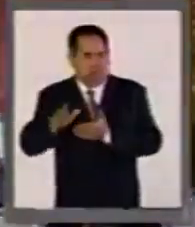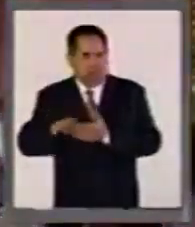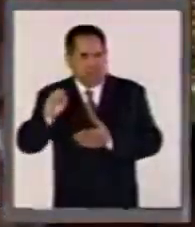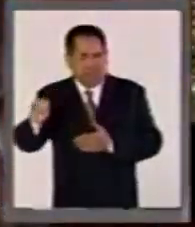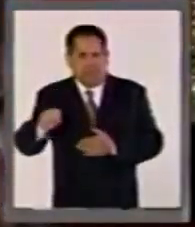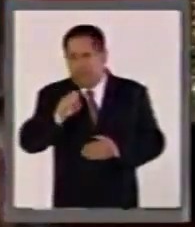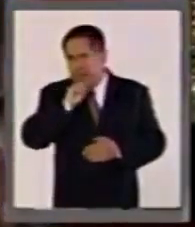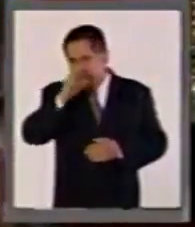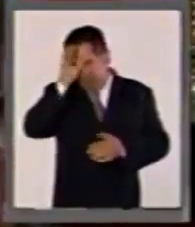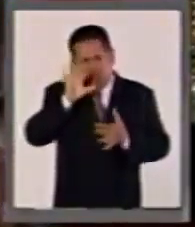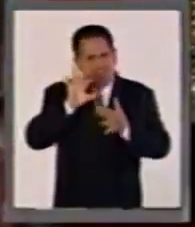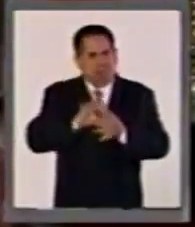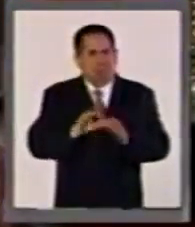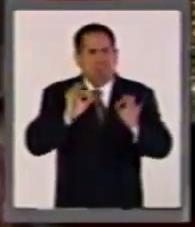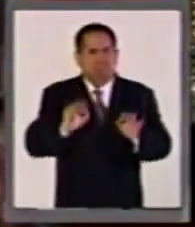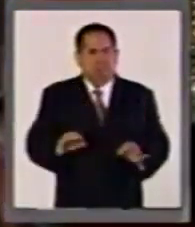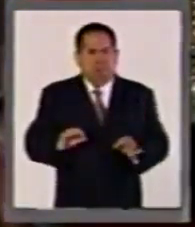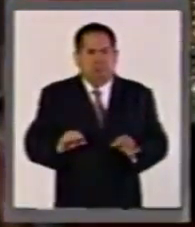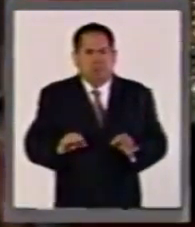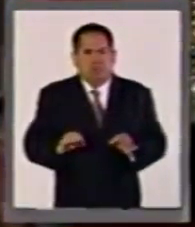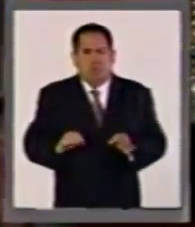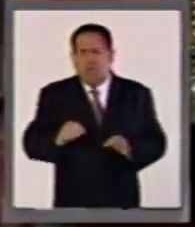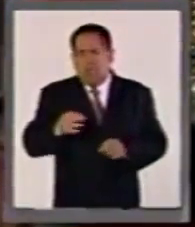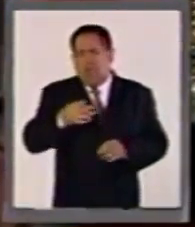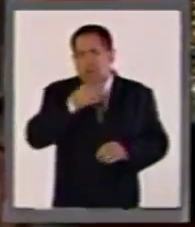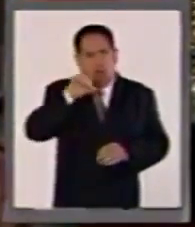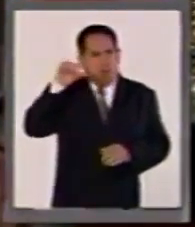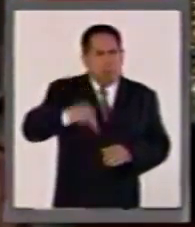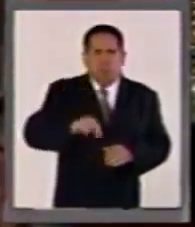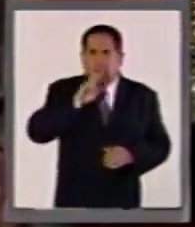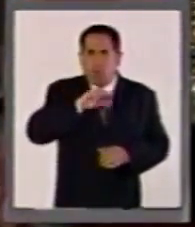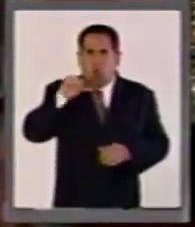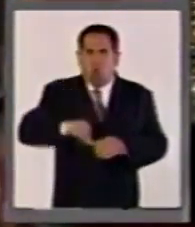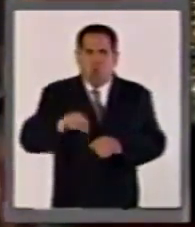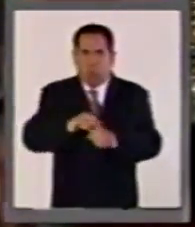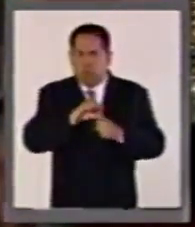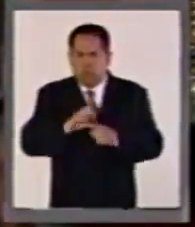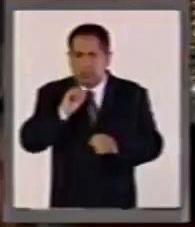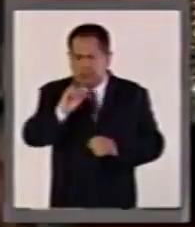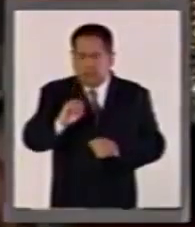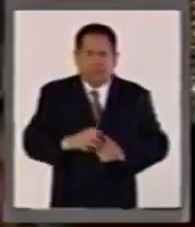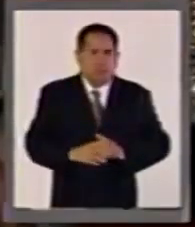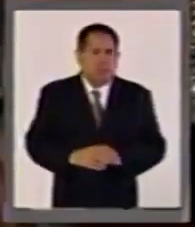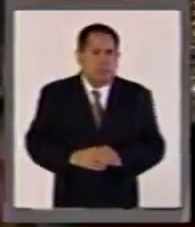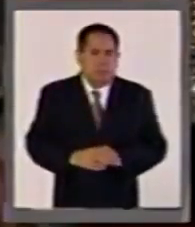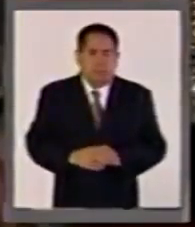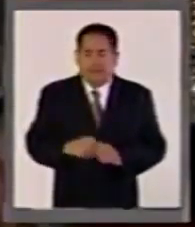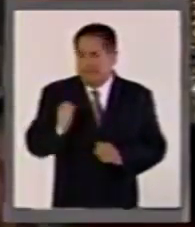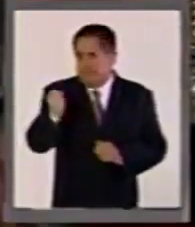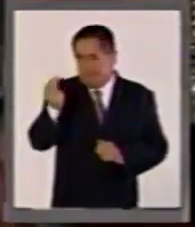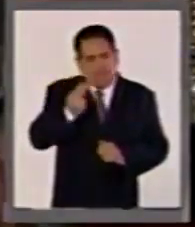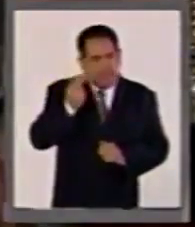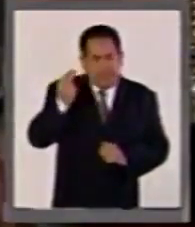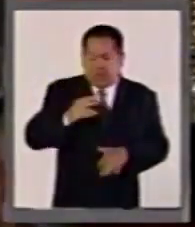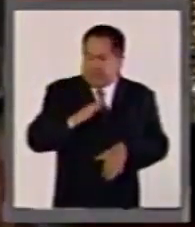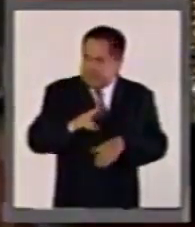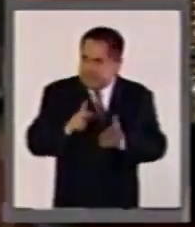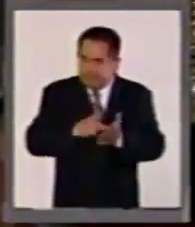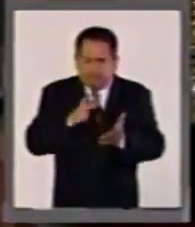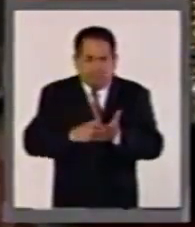la pertinencia de que se esté aprobando por obvio y urgente resolución por este pleno. Es necesario insistir